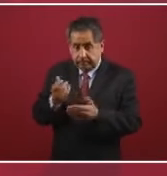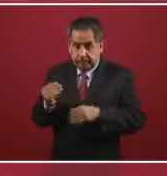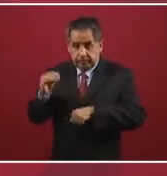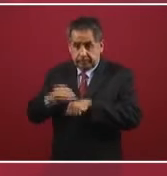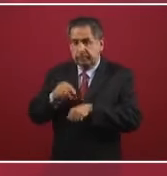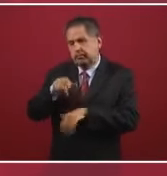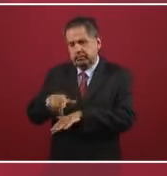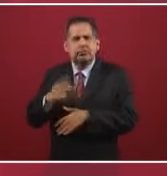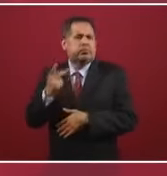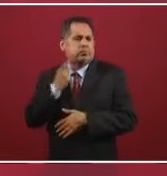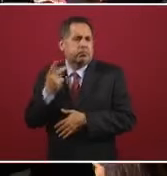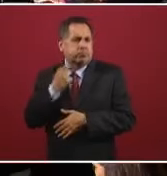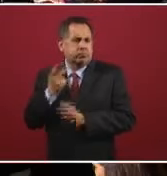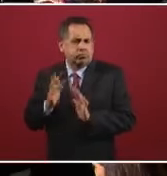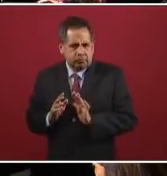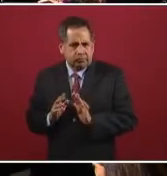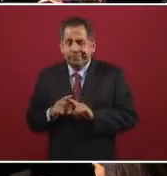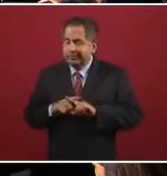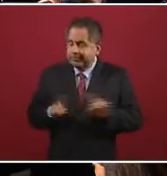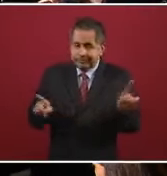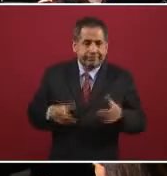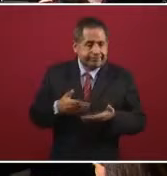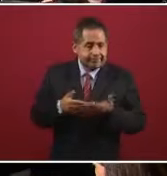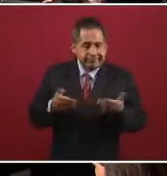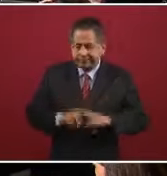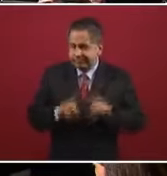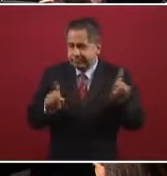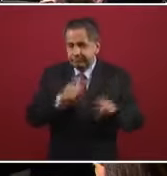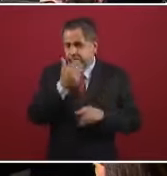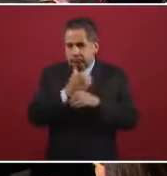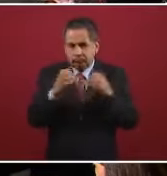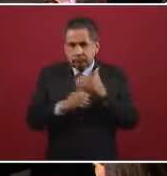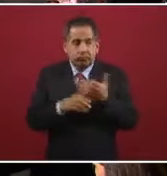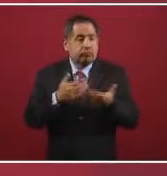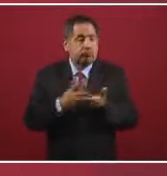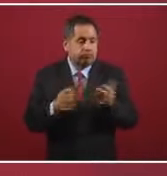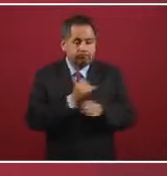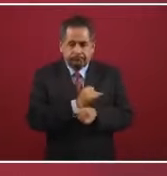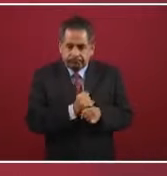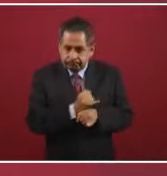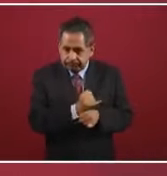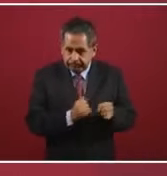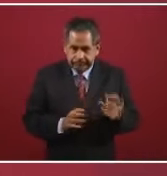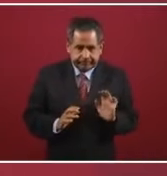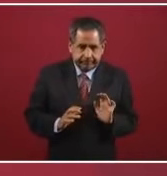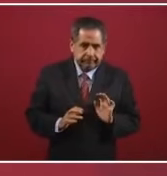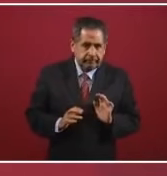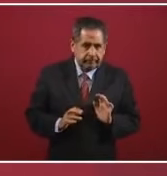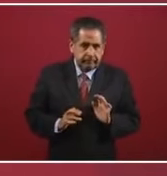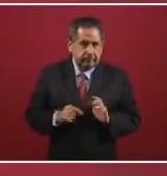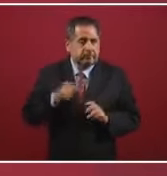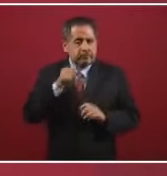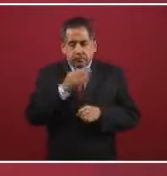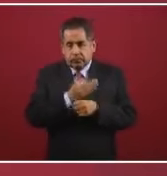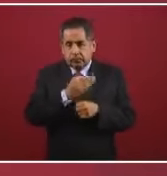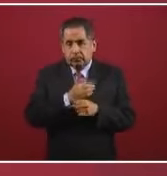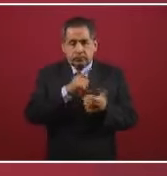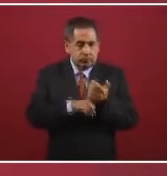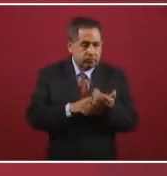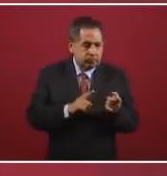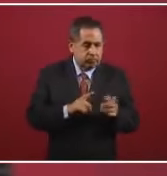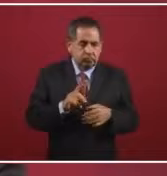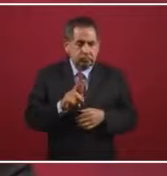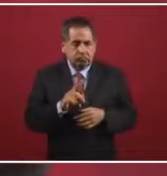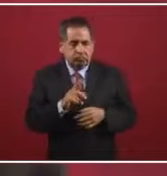vía la 232. No es el caso. Entonces, no va a ser motivo o materia de la reunión del día